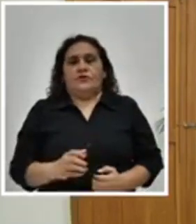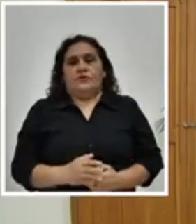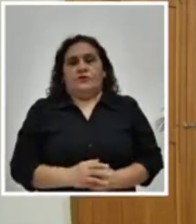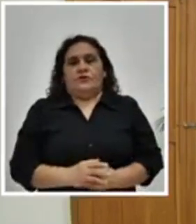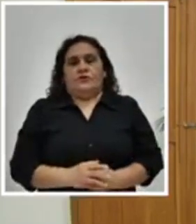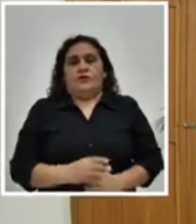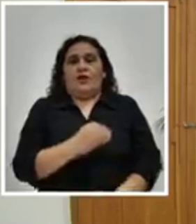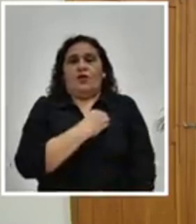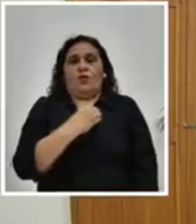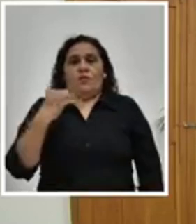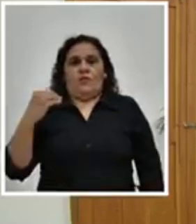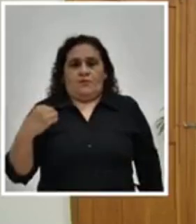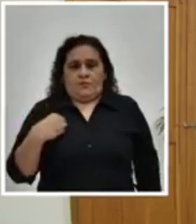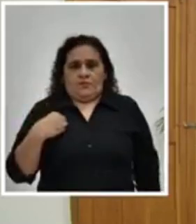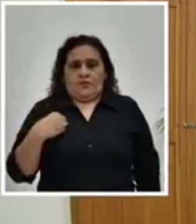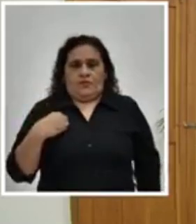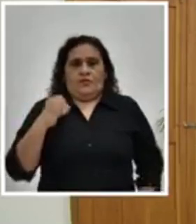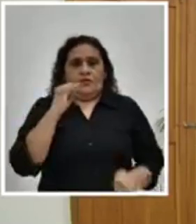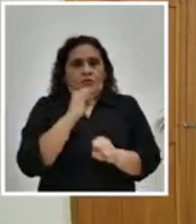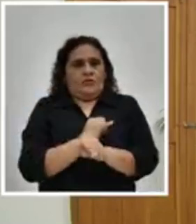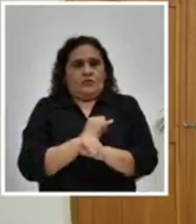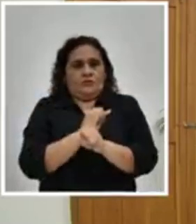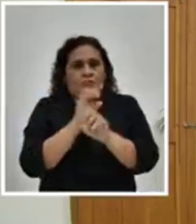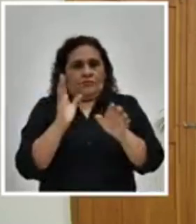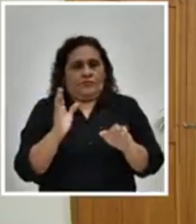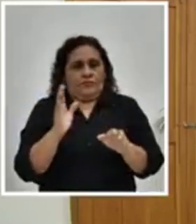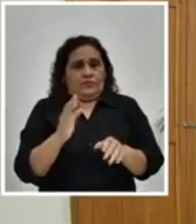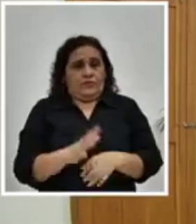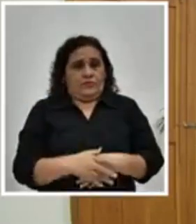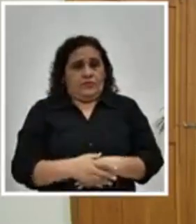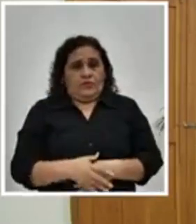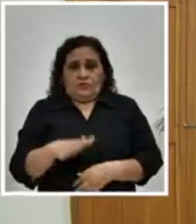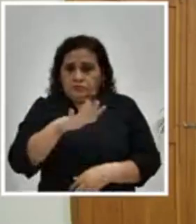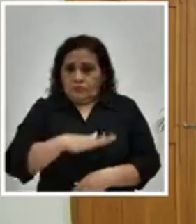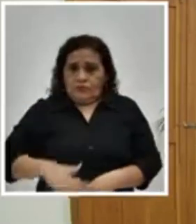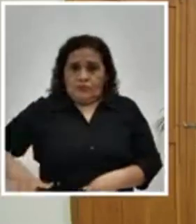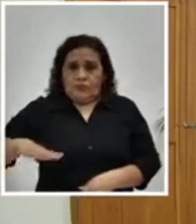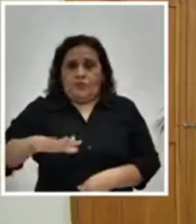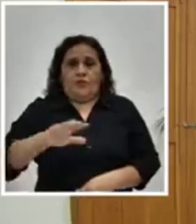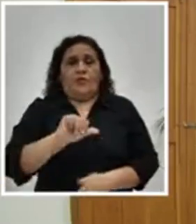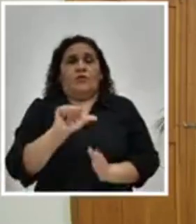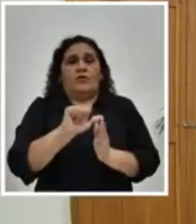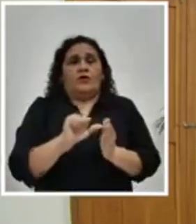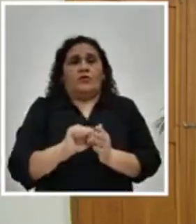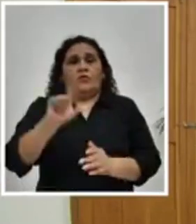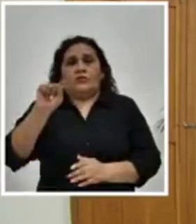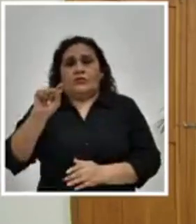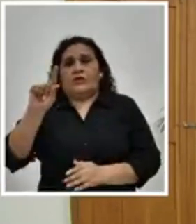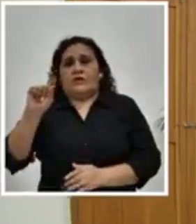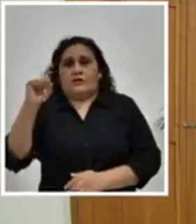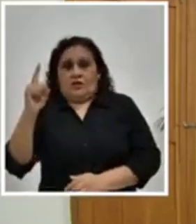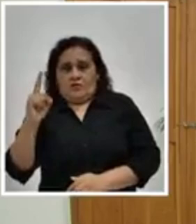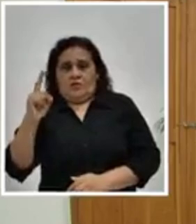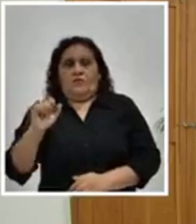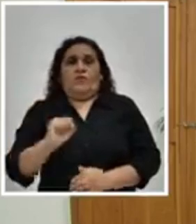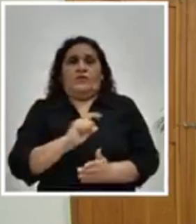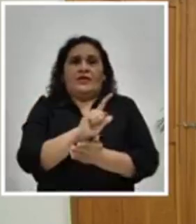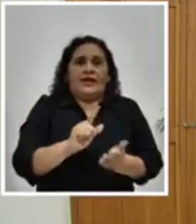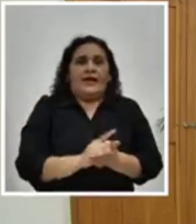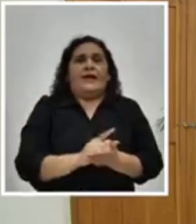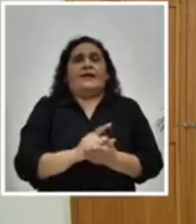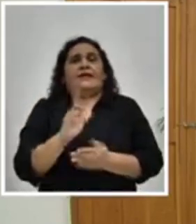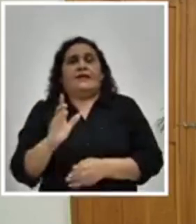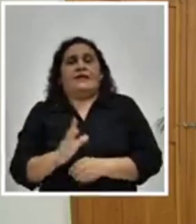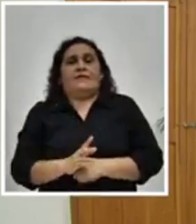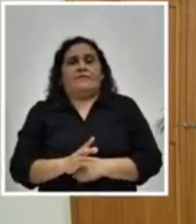al cumplimiento de la información pública obligatoria de los artículos 70 y 71 de la Ley General de Transparencia y Acceso a